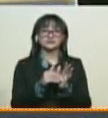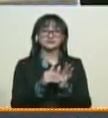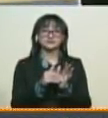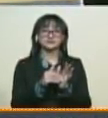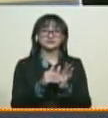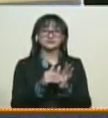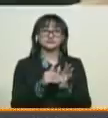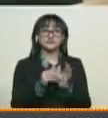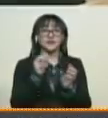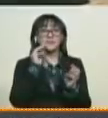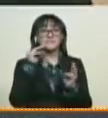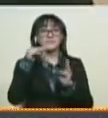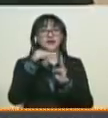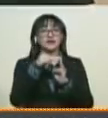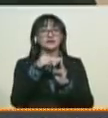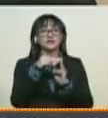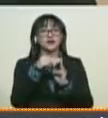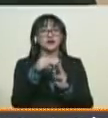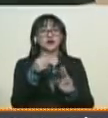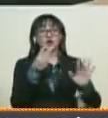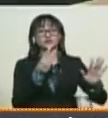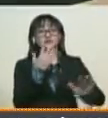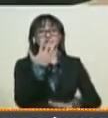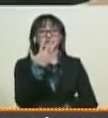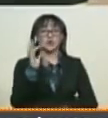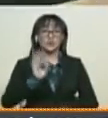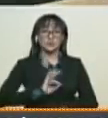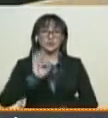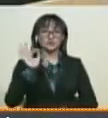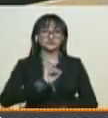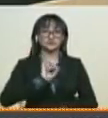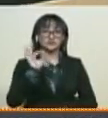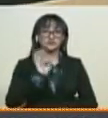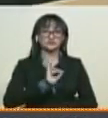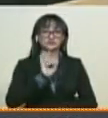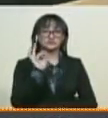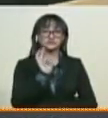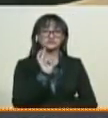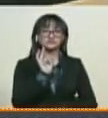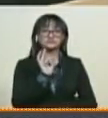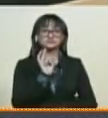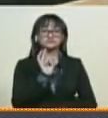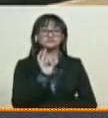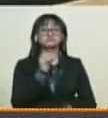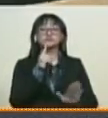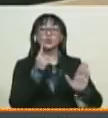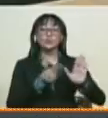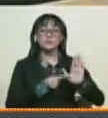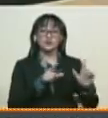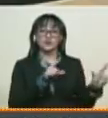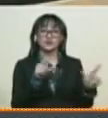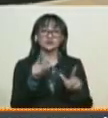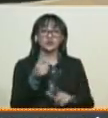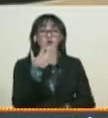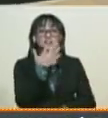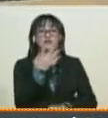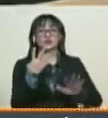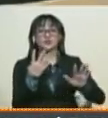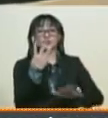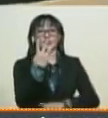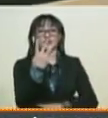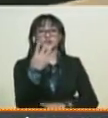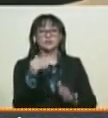perdón, de la meta tenemos el 85% ya cumplida. Estos 594.000 son